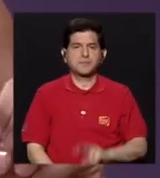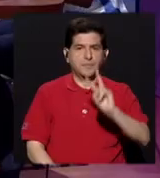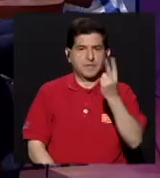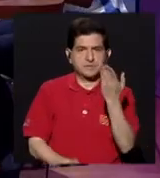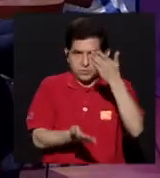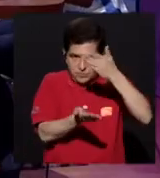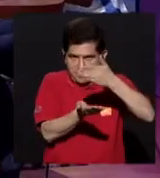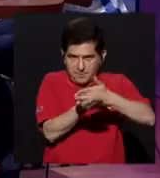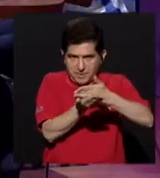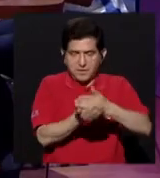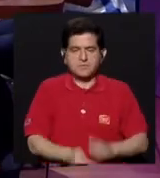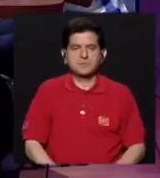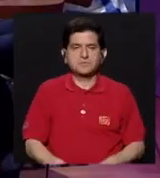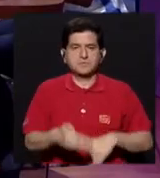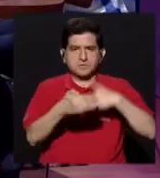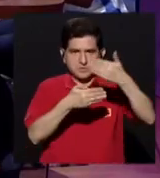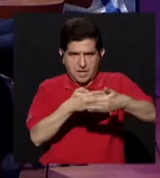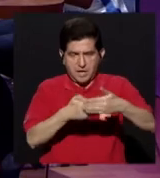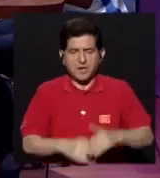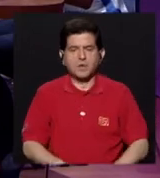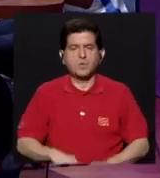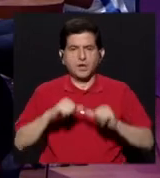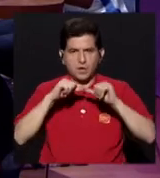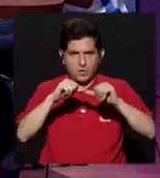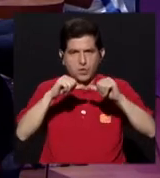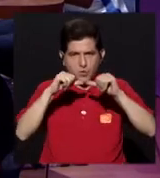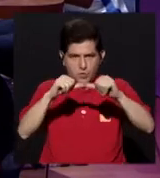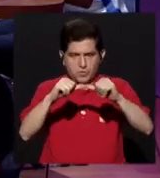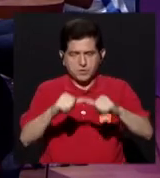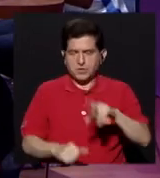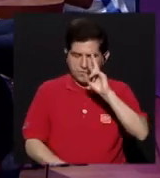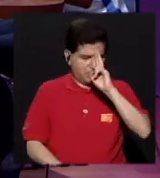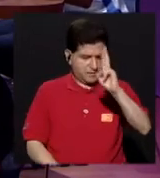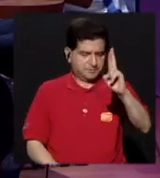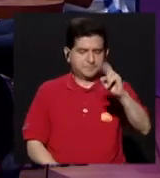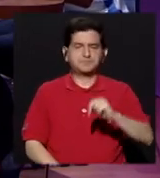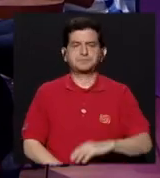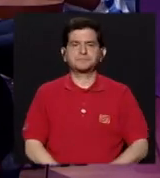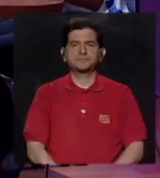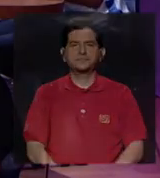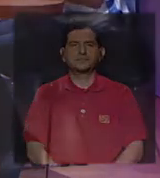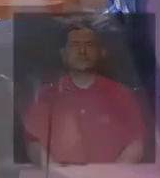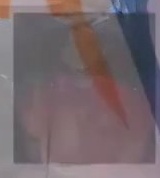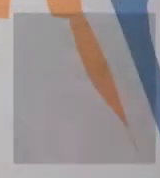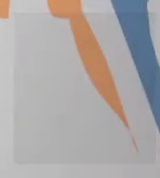segundo corte y en unos minutos estamos de regreso en Irreverencias.